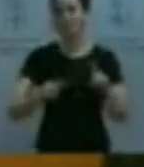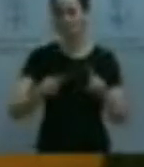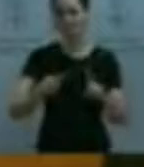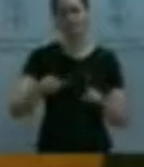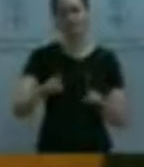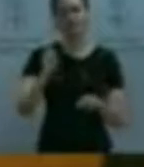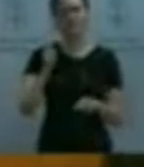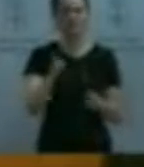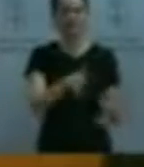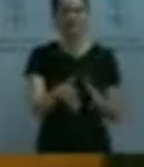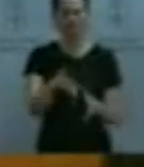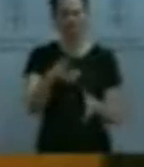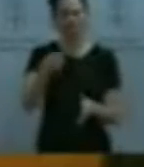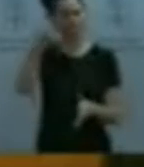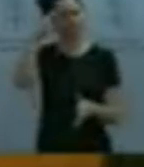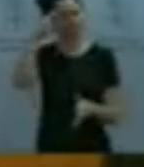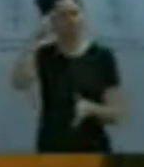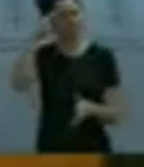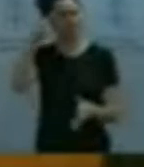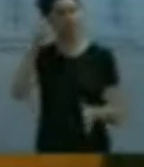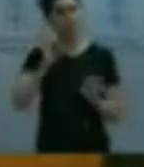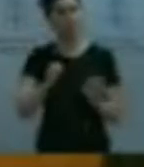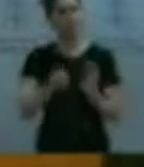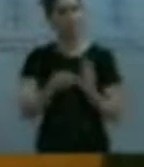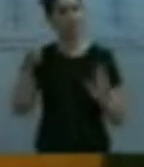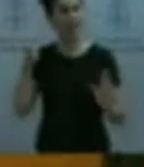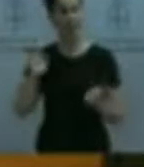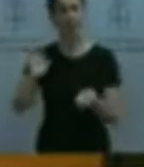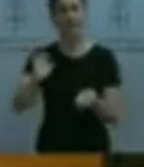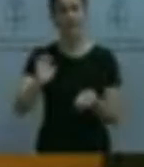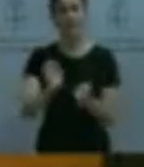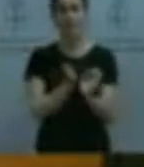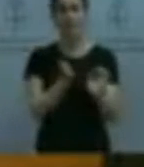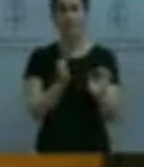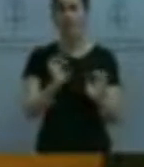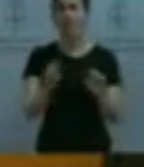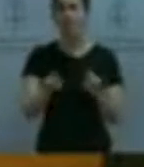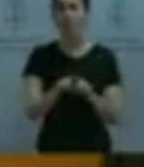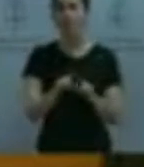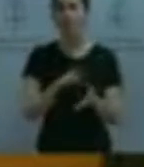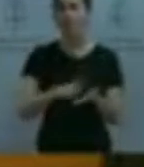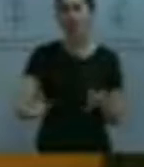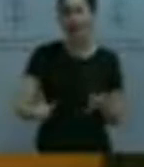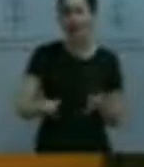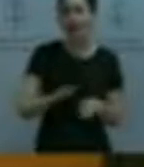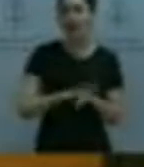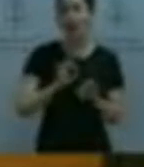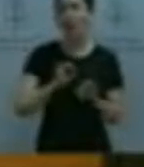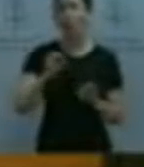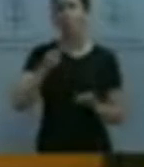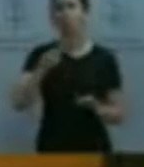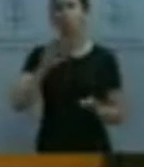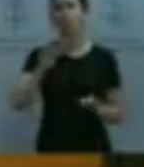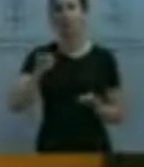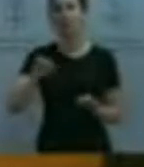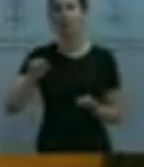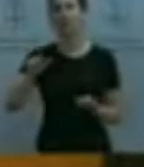que quitan de préstamos o de cantidades de amortización de préstamos de Sogepsa, Zalia y otra entidad, me parece que era Gijón del Norte, si no recuerdo mal,